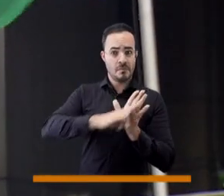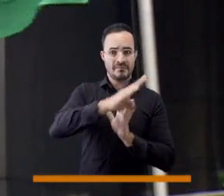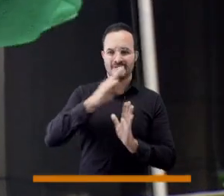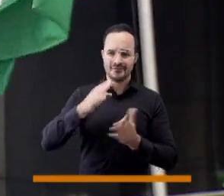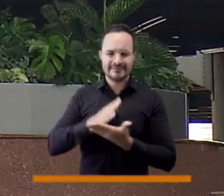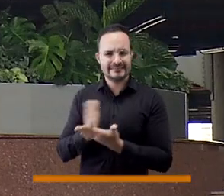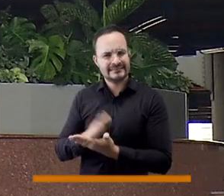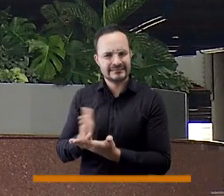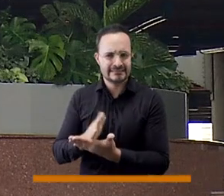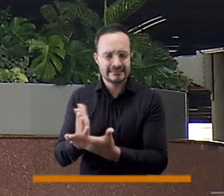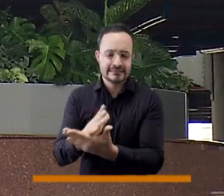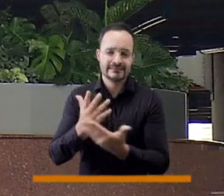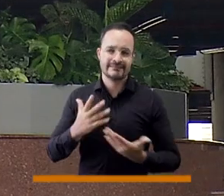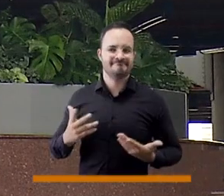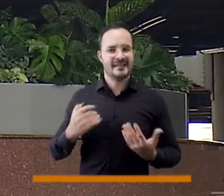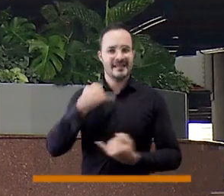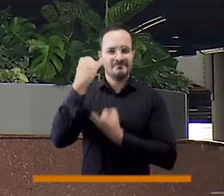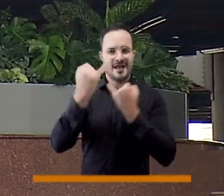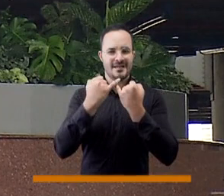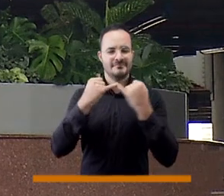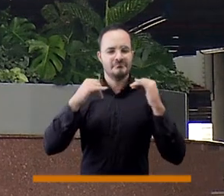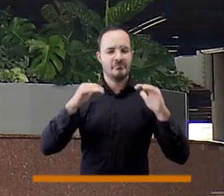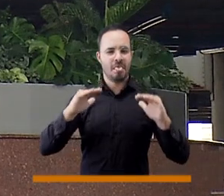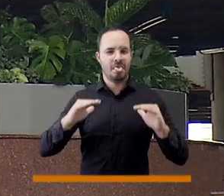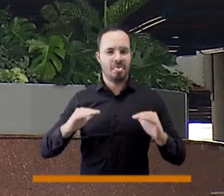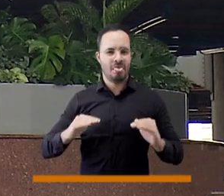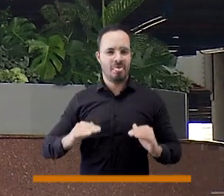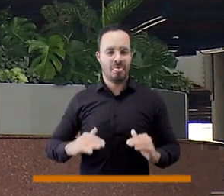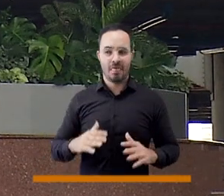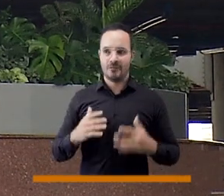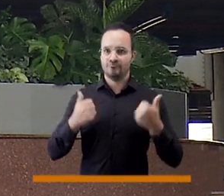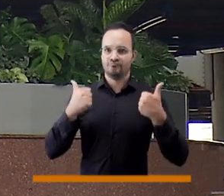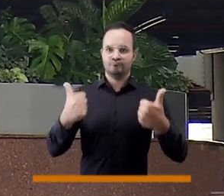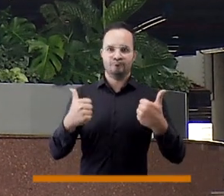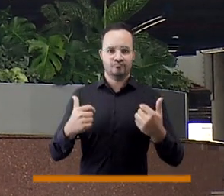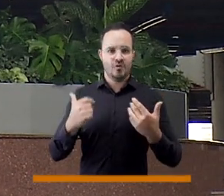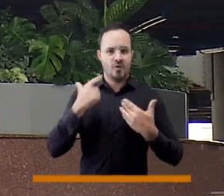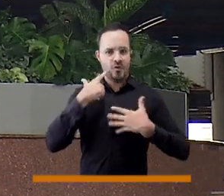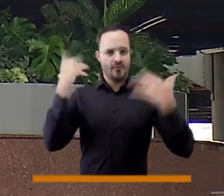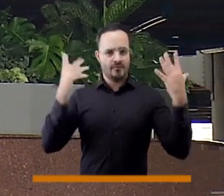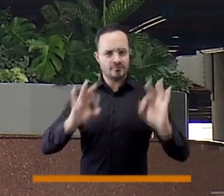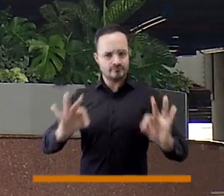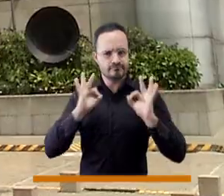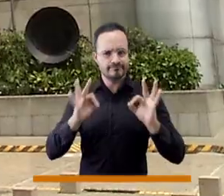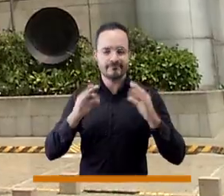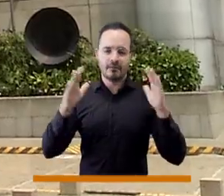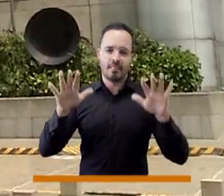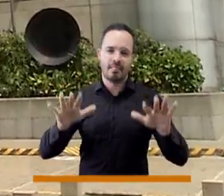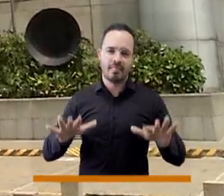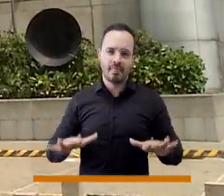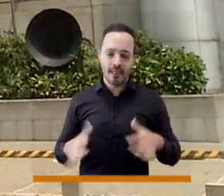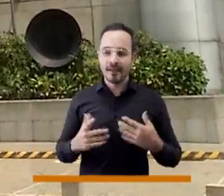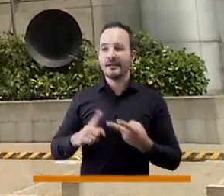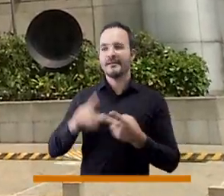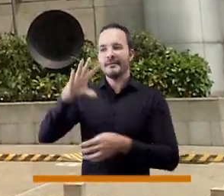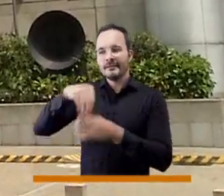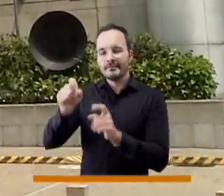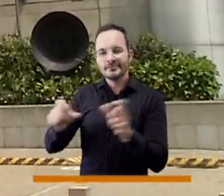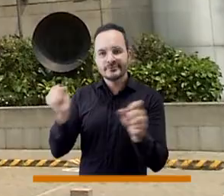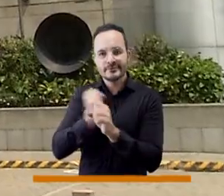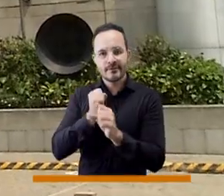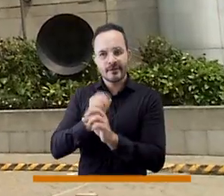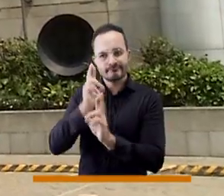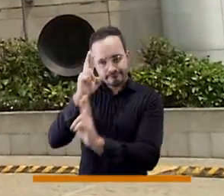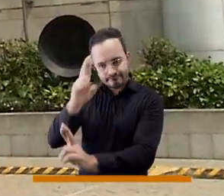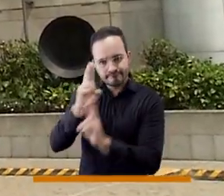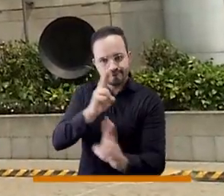desprestigio institucional que hoy EPM tiene en el mundo y sobre todo un desgaste a nivel interno con sus empleados, con sus